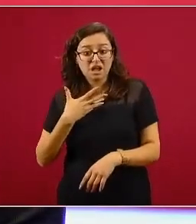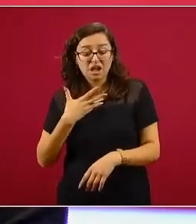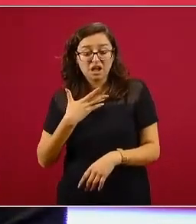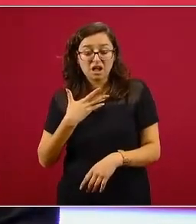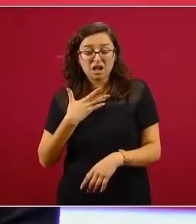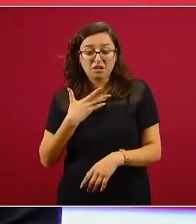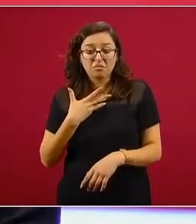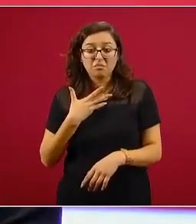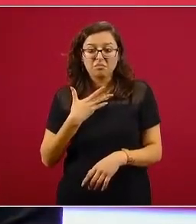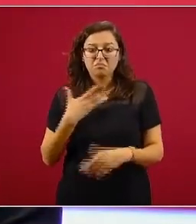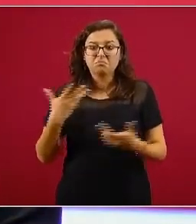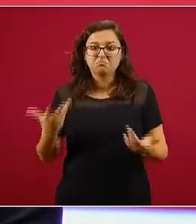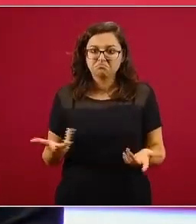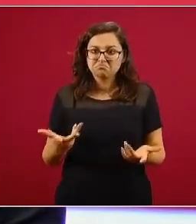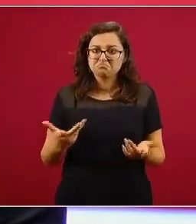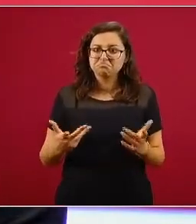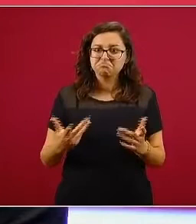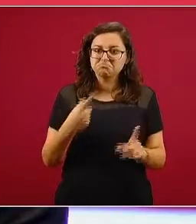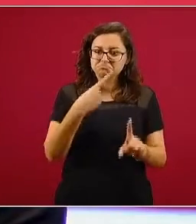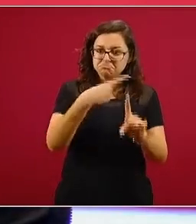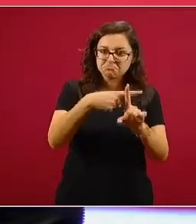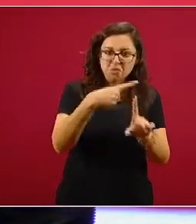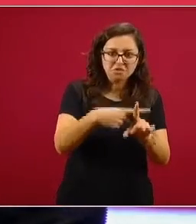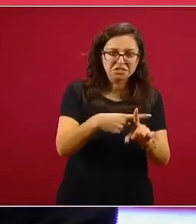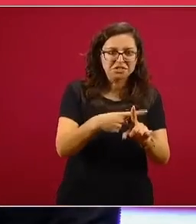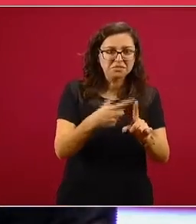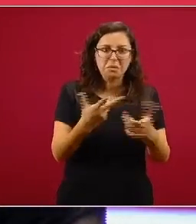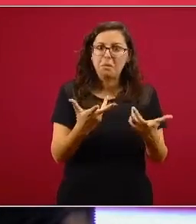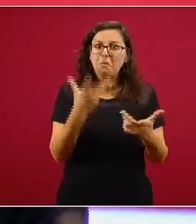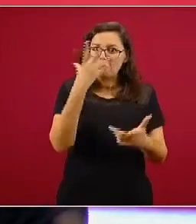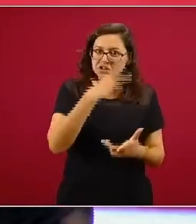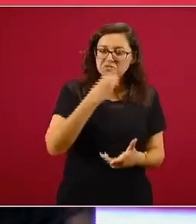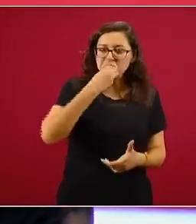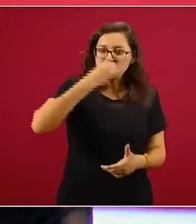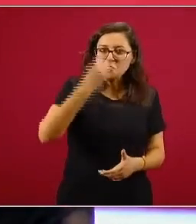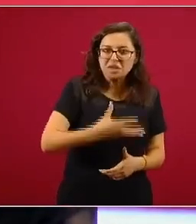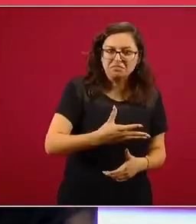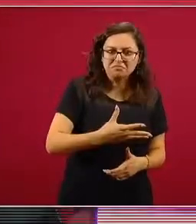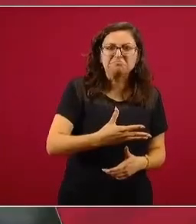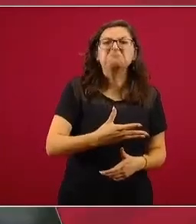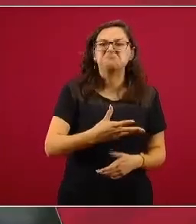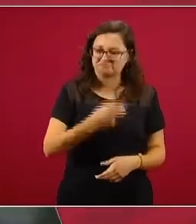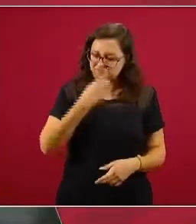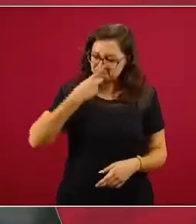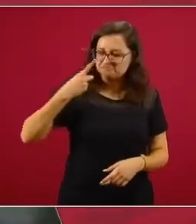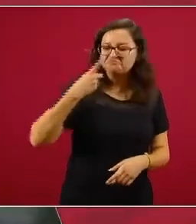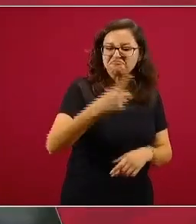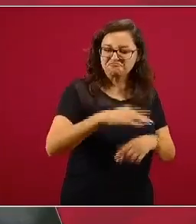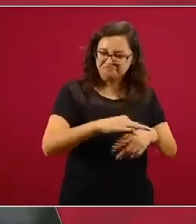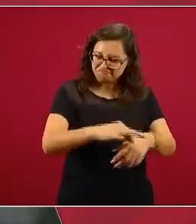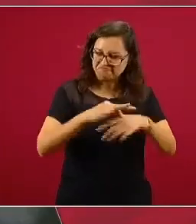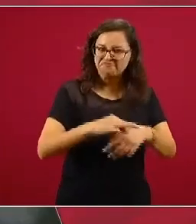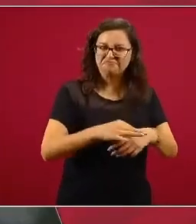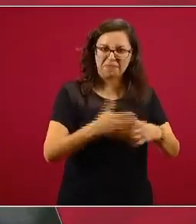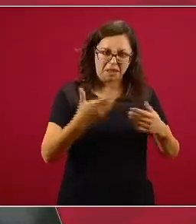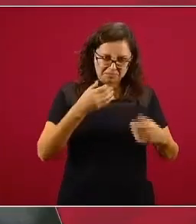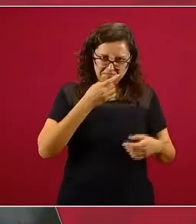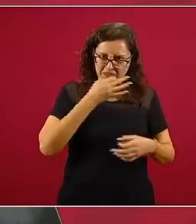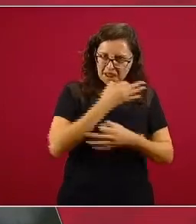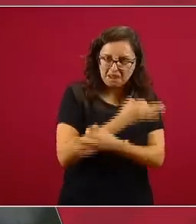estimulantes, decirlo con toda veracidad. Pero cuando existen realidades no estimulantes, decirlo con toda